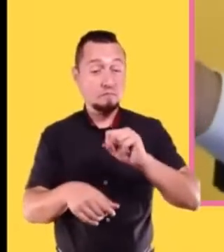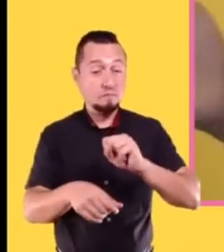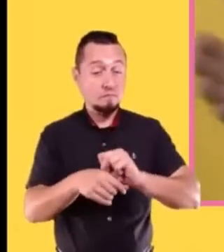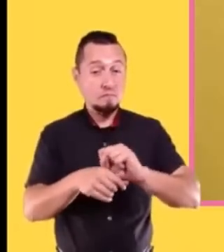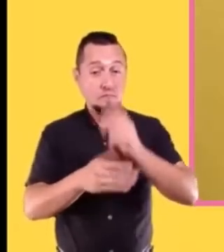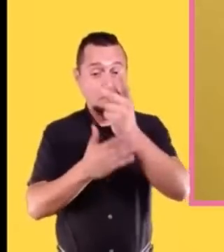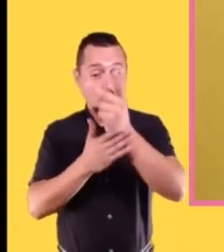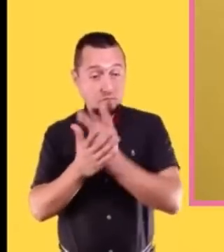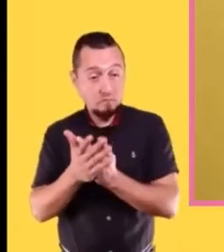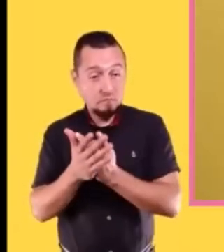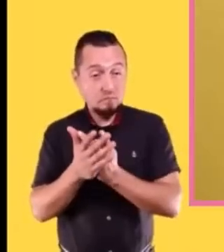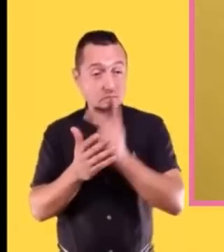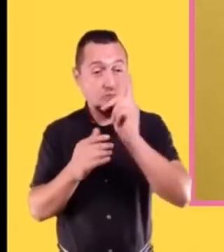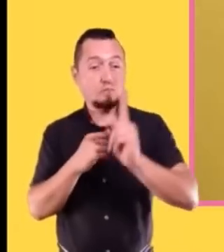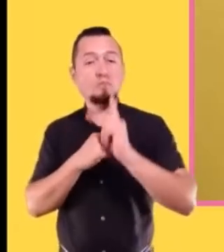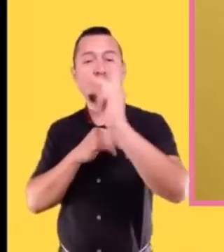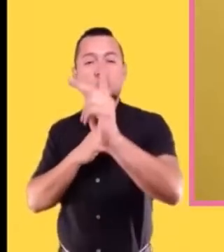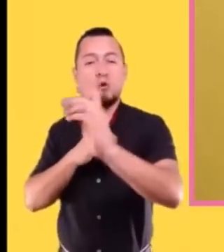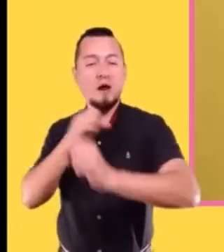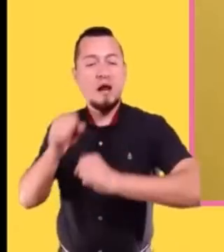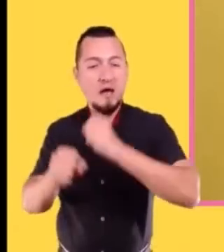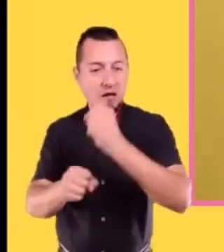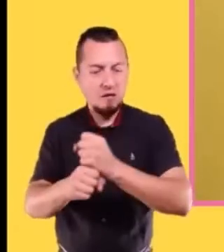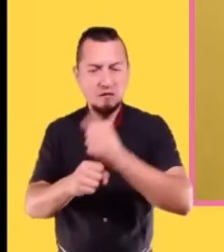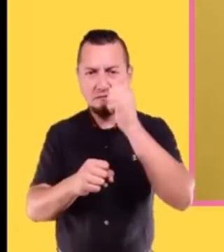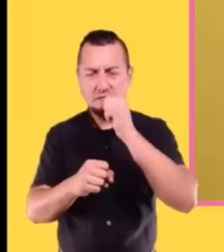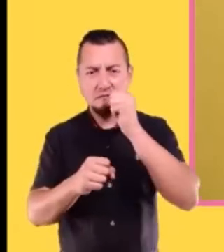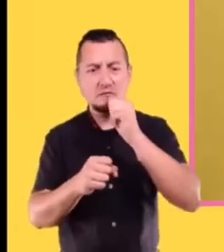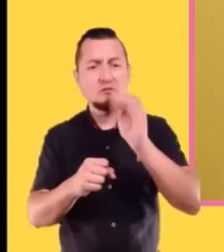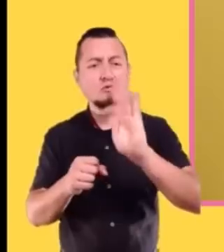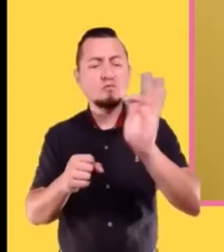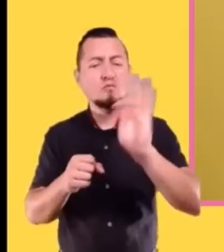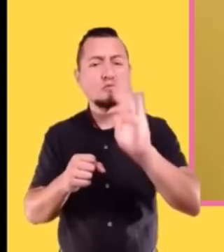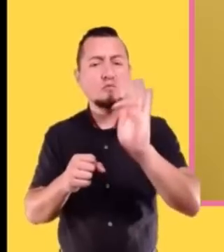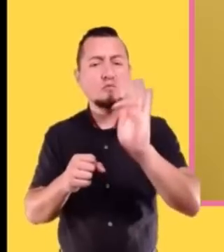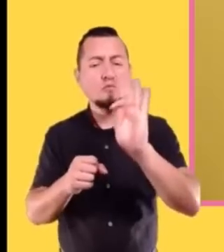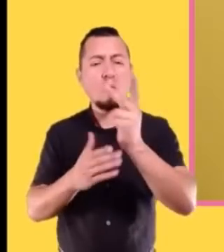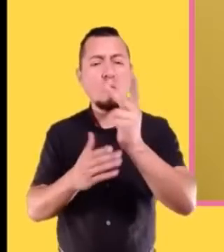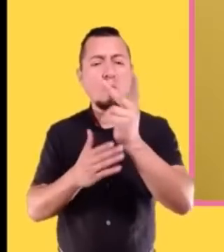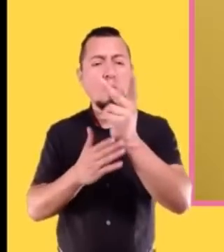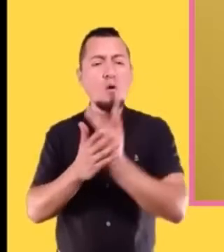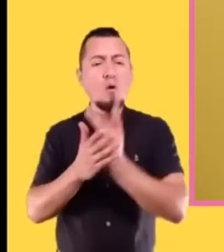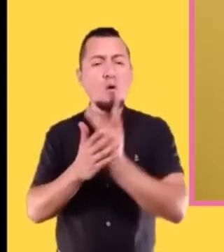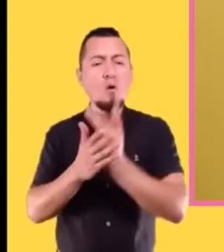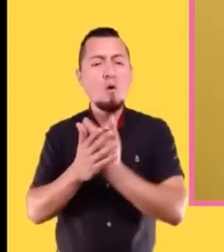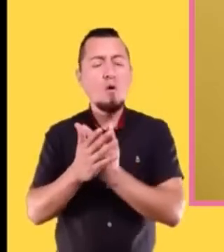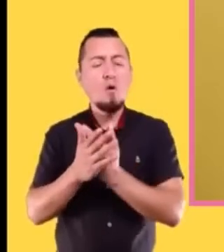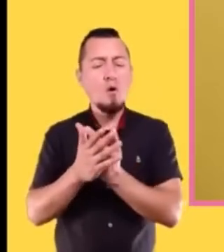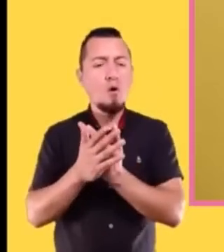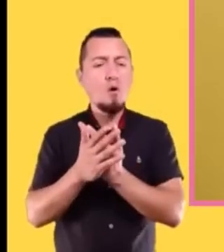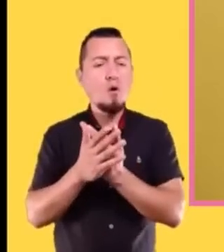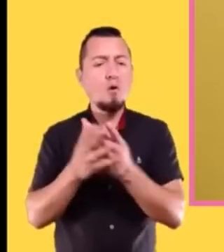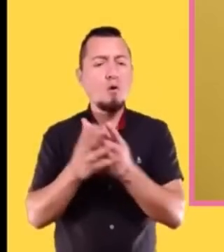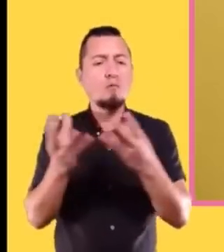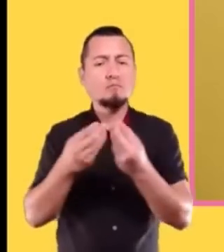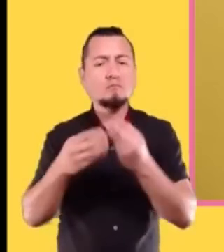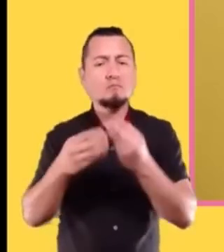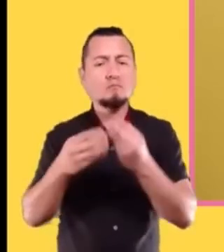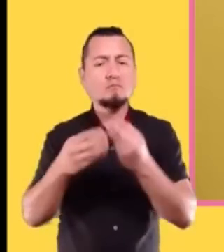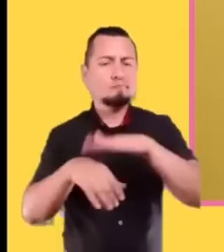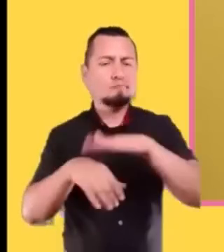del siguiente ciclo escolar. ¿Cómo lo hicieron si no tenían los programas publicados? Pues evidentemente trabajaron con los borradores y con estos